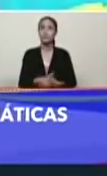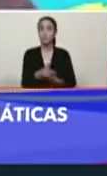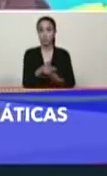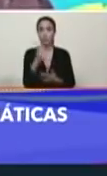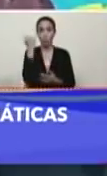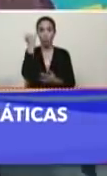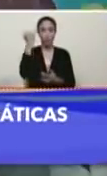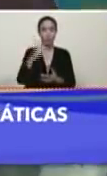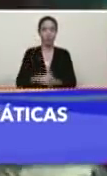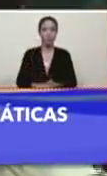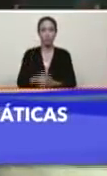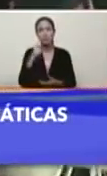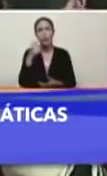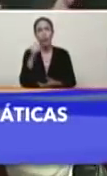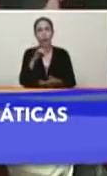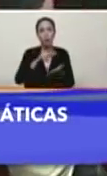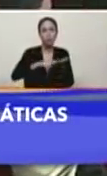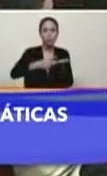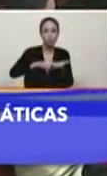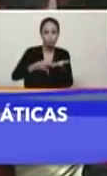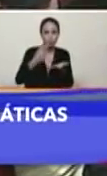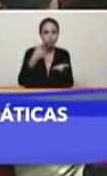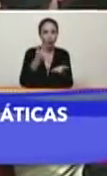¿Ustedes tienen traducción o no tienen traducción?